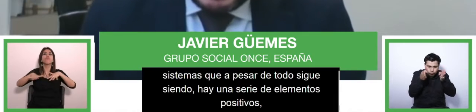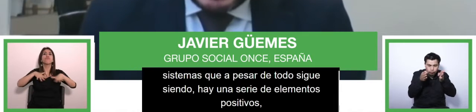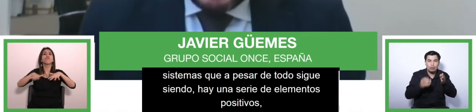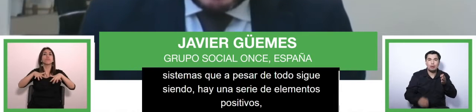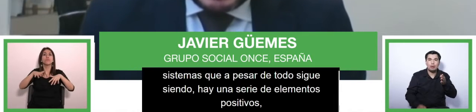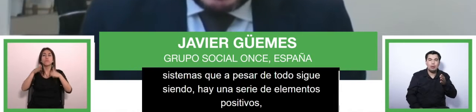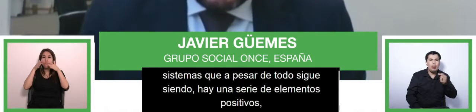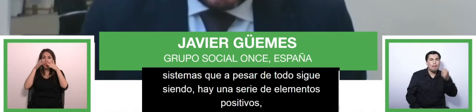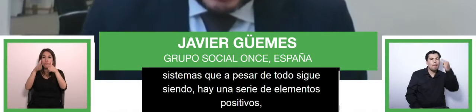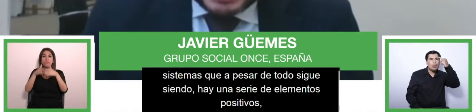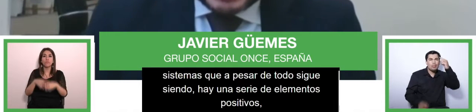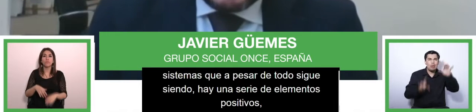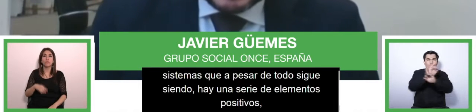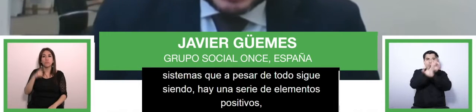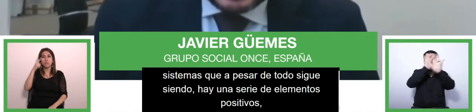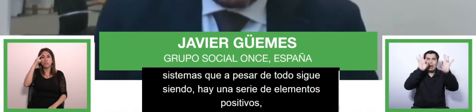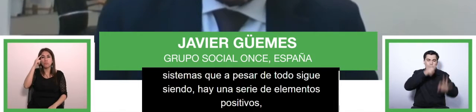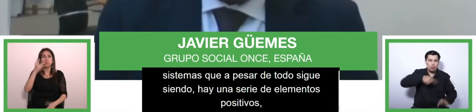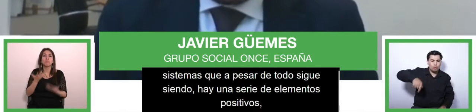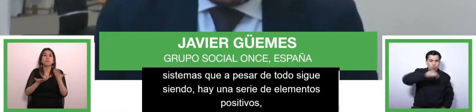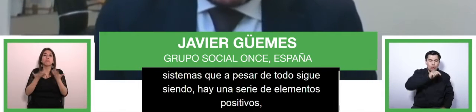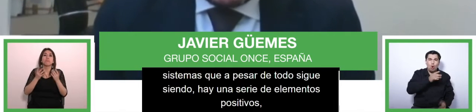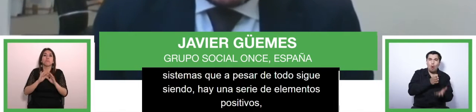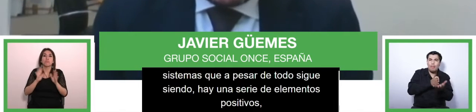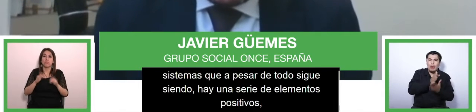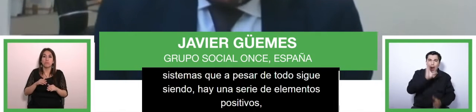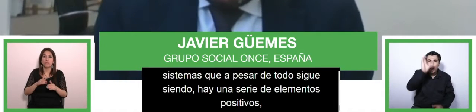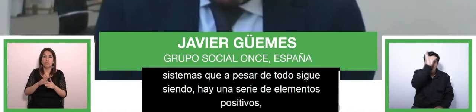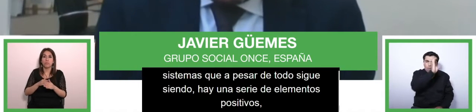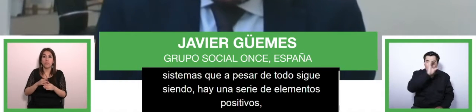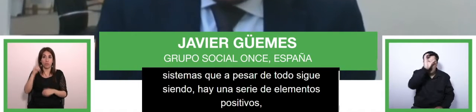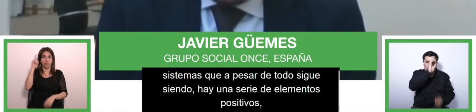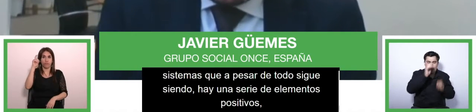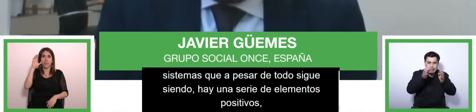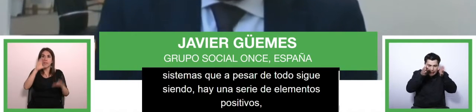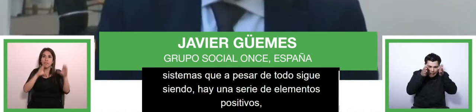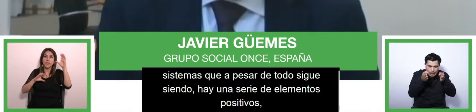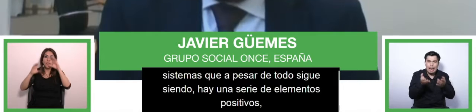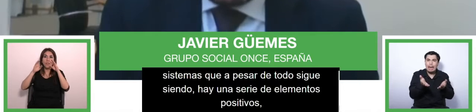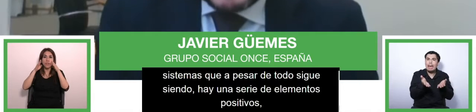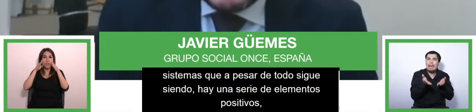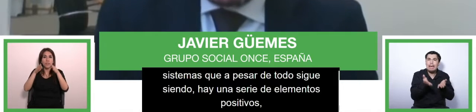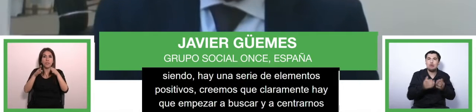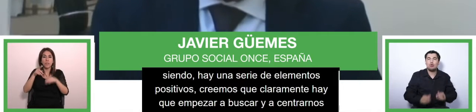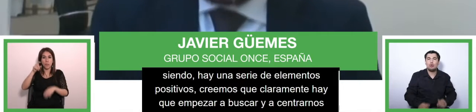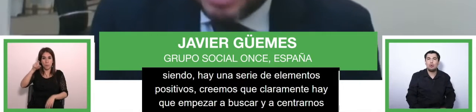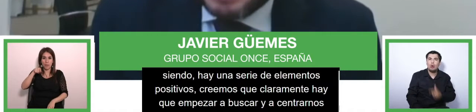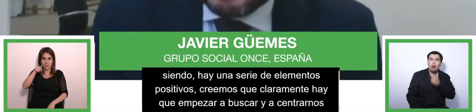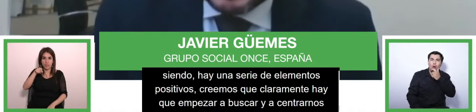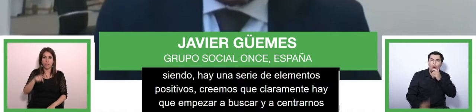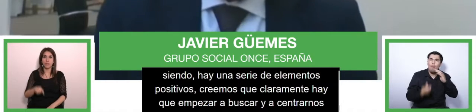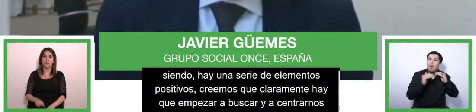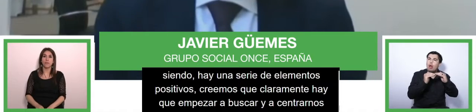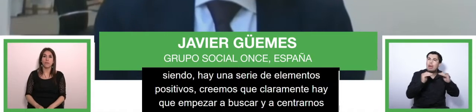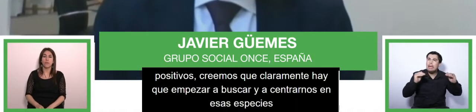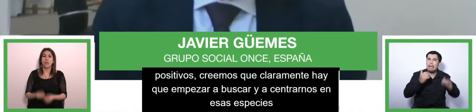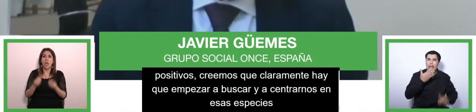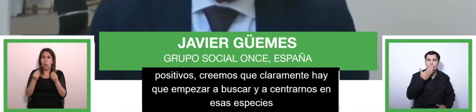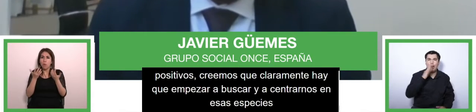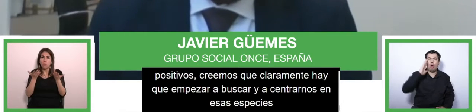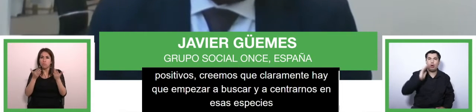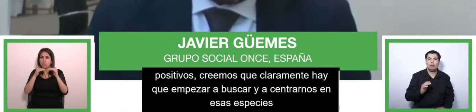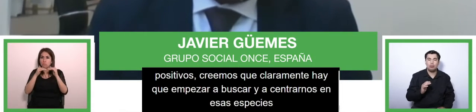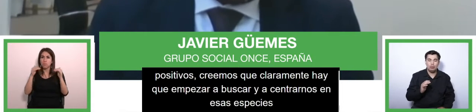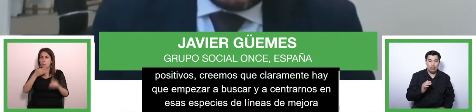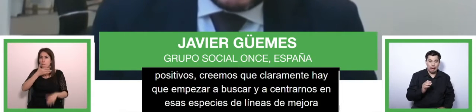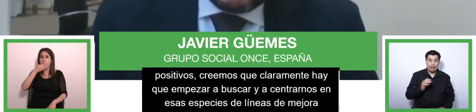claramente hay que empezar a buscar y a centrarnos en esas especie de líneas de mejora que nos están